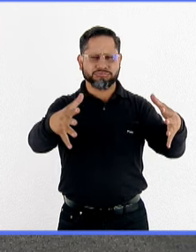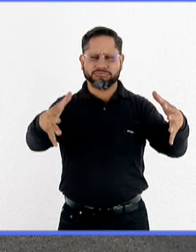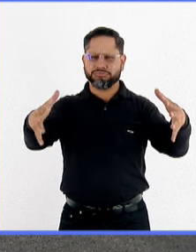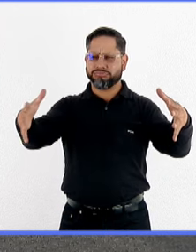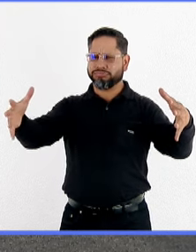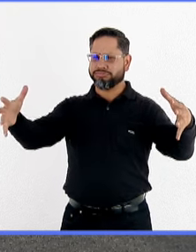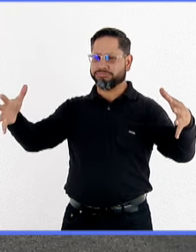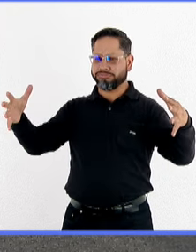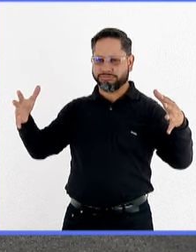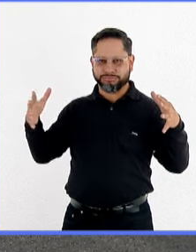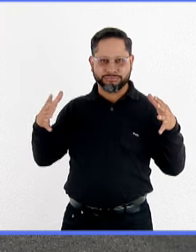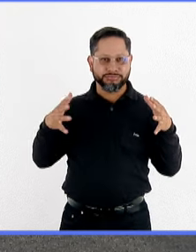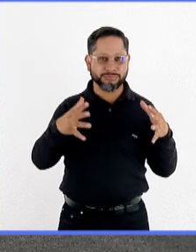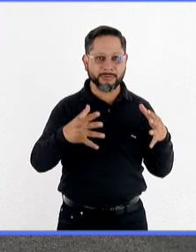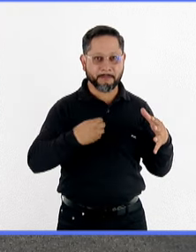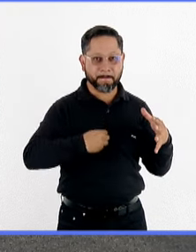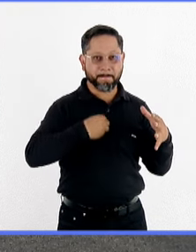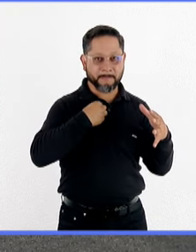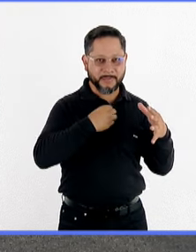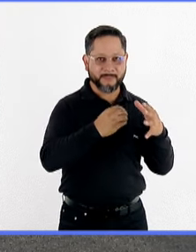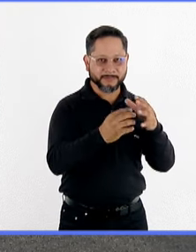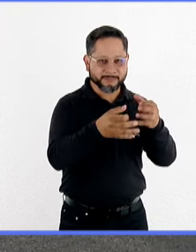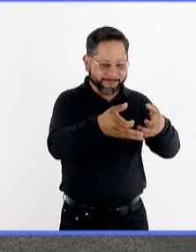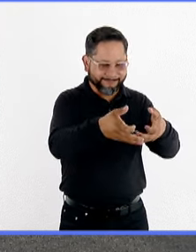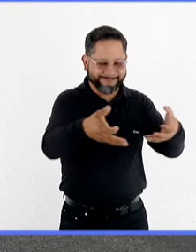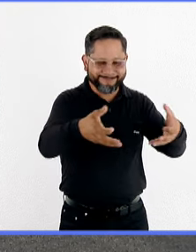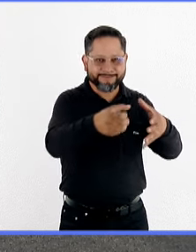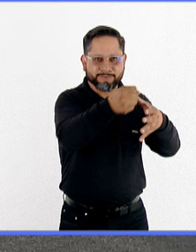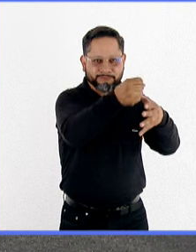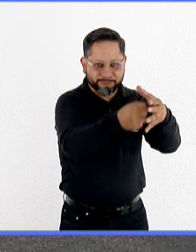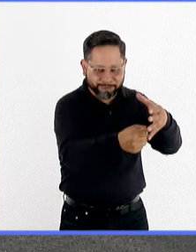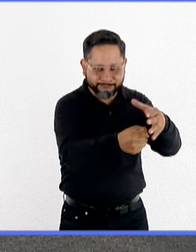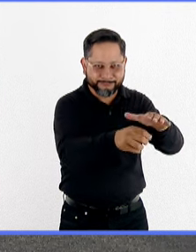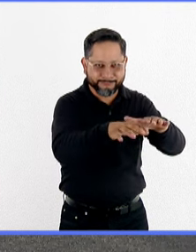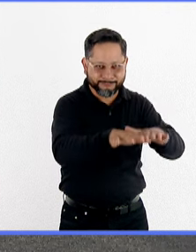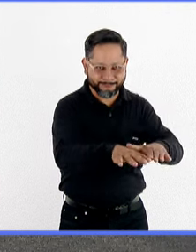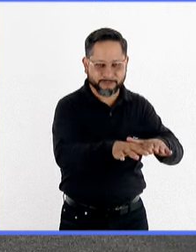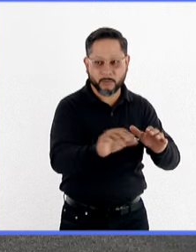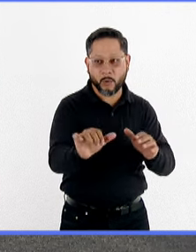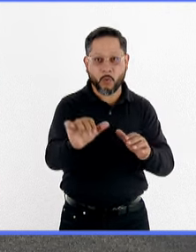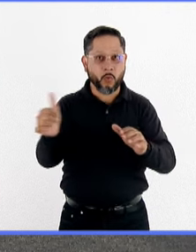no vivas. Se imaginarán que animales